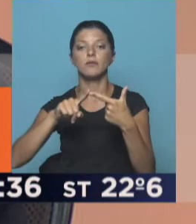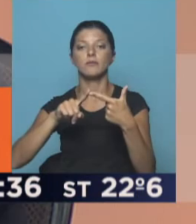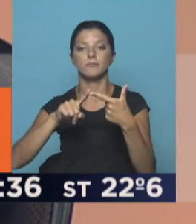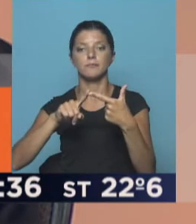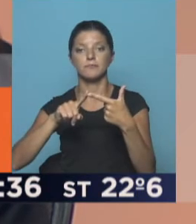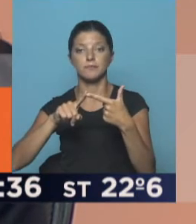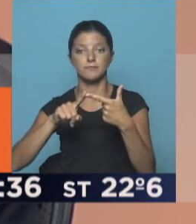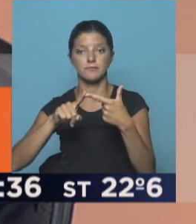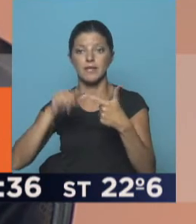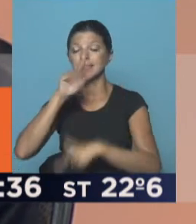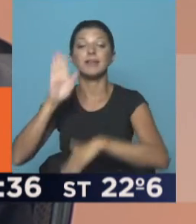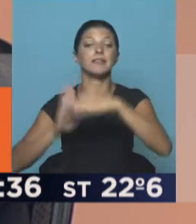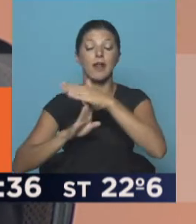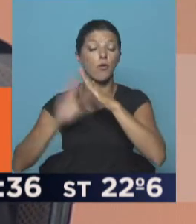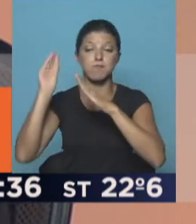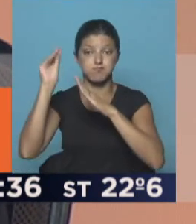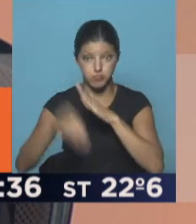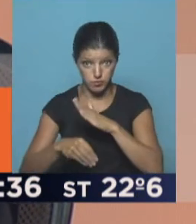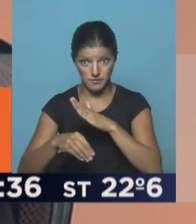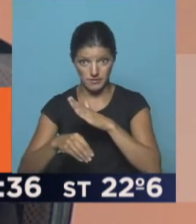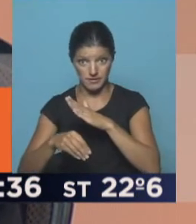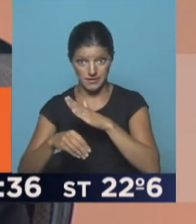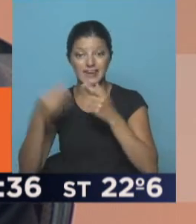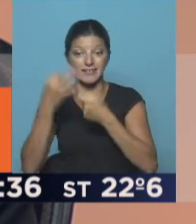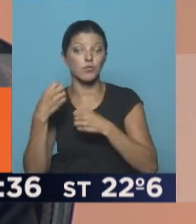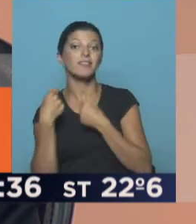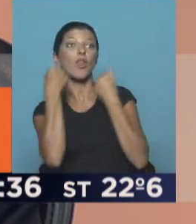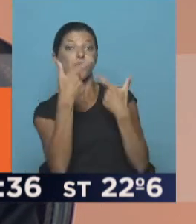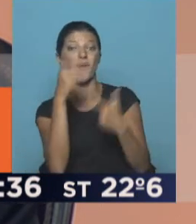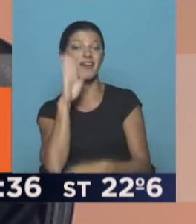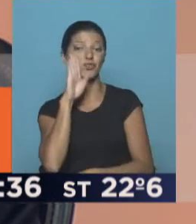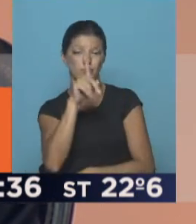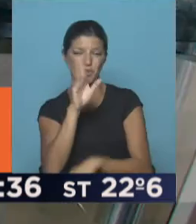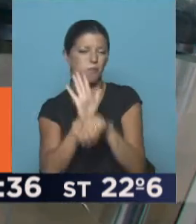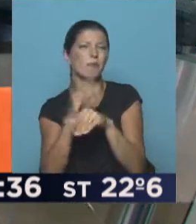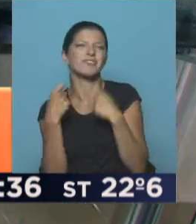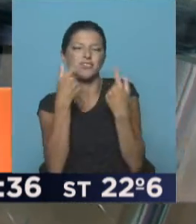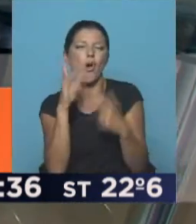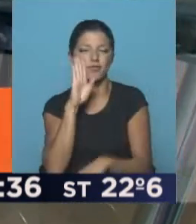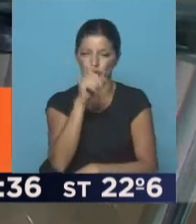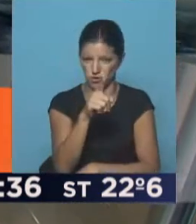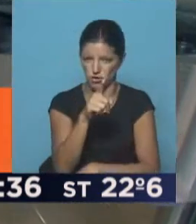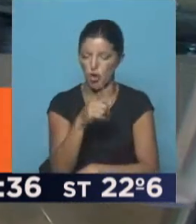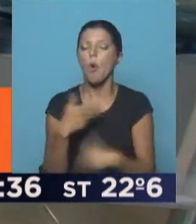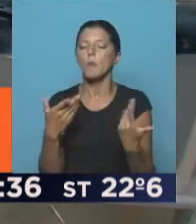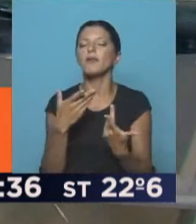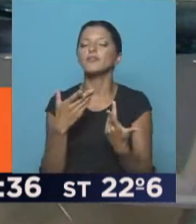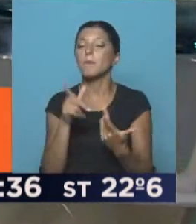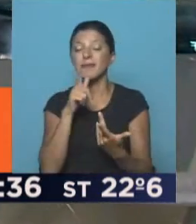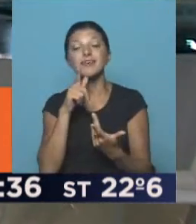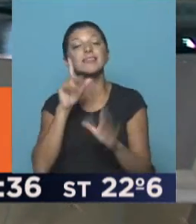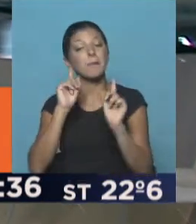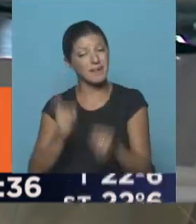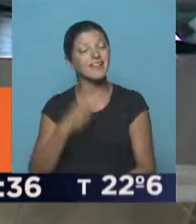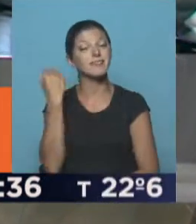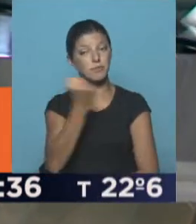el liderazgo y la propia seguridad en manos de los Estados Unidos. Creo que esto va a jugar mucho también en lo que es la política exterior de